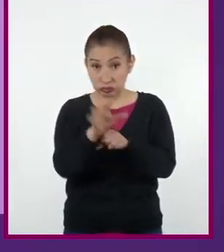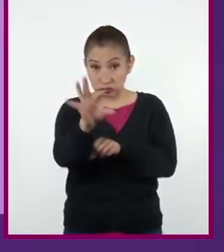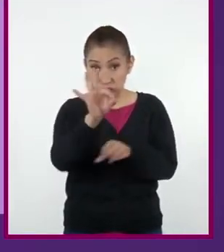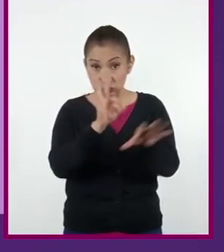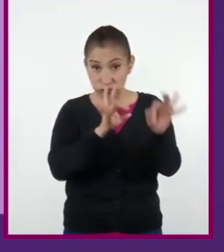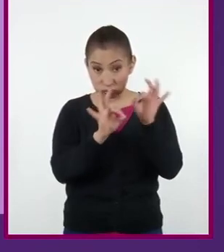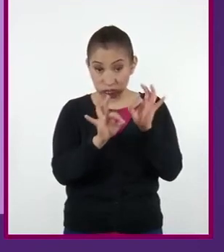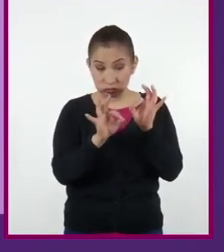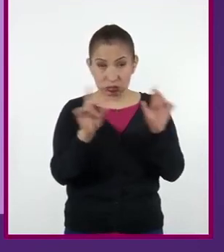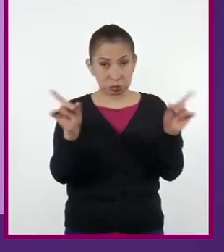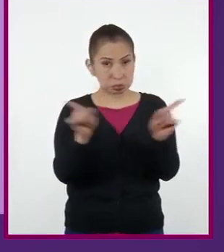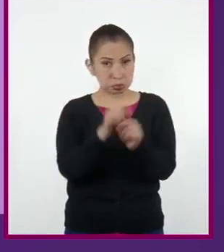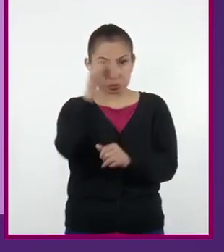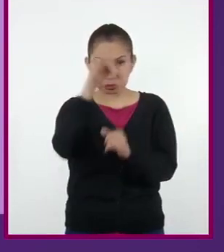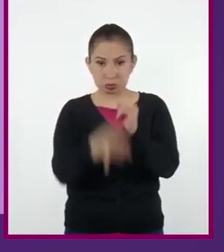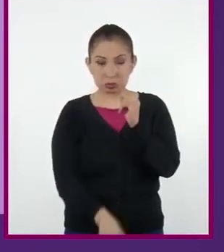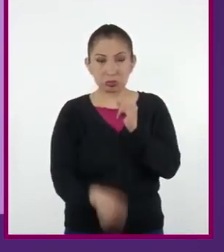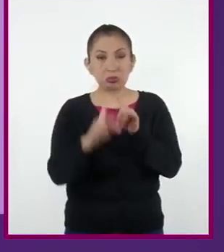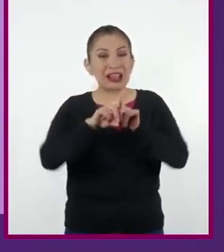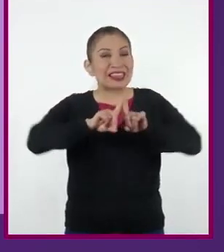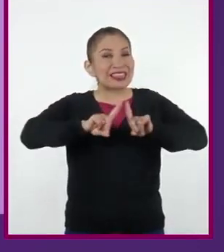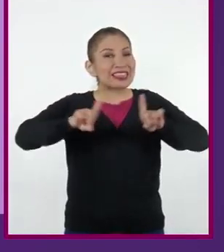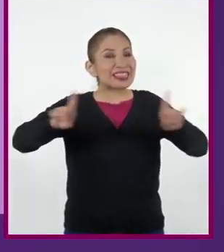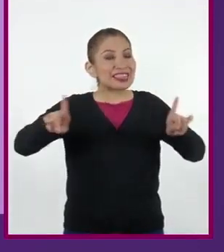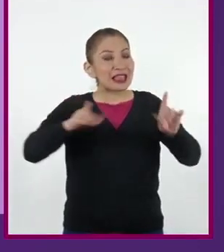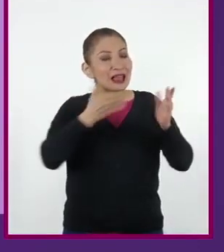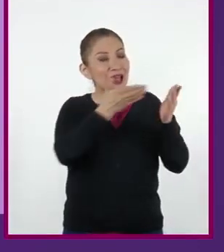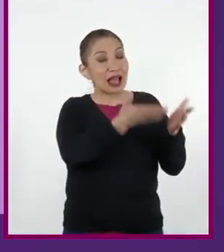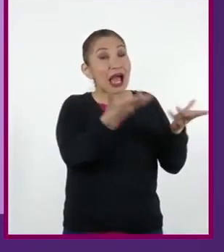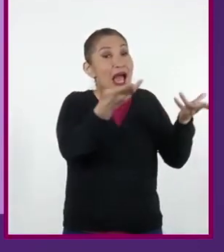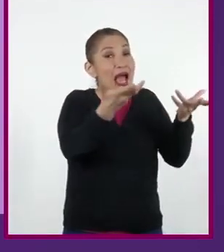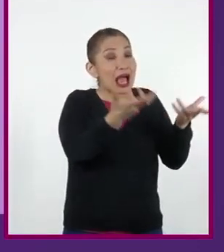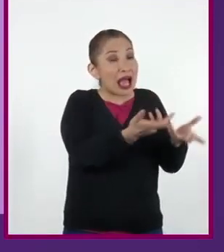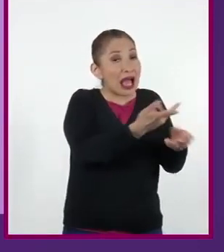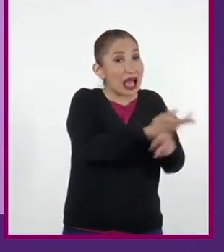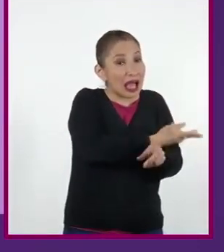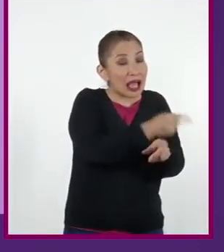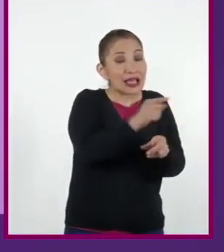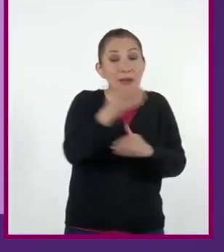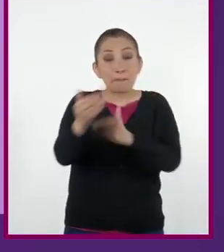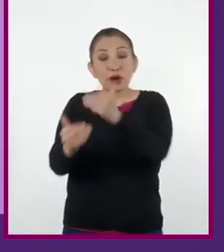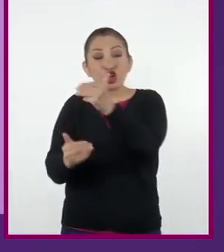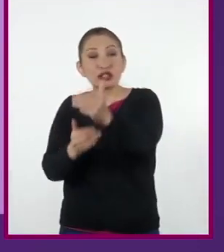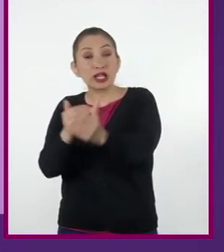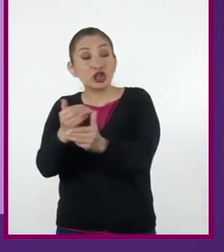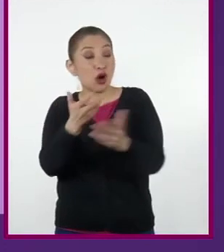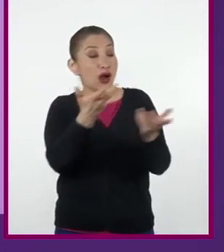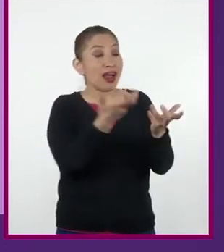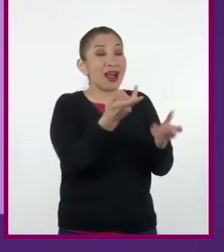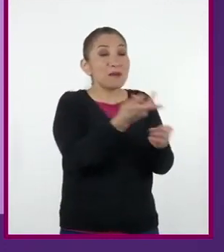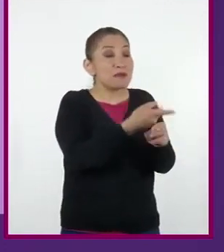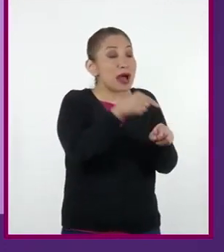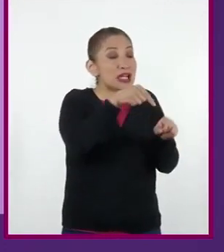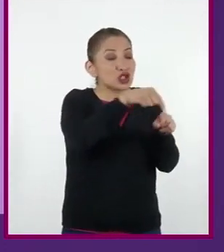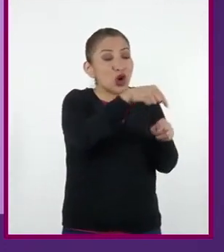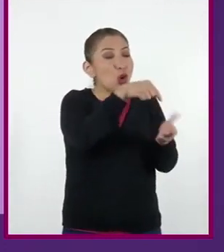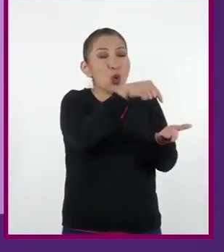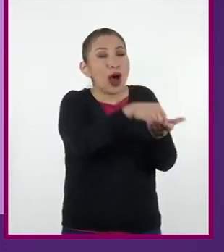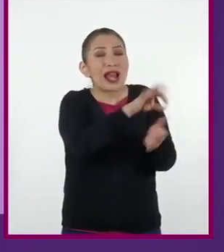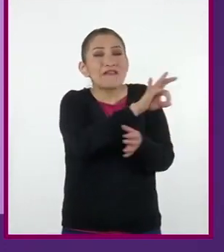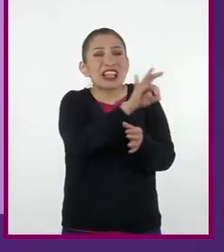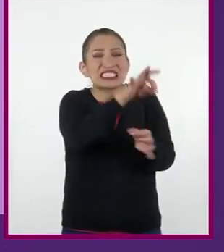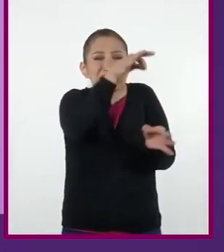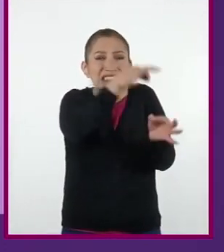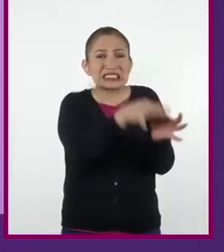identificaron? En conclusión, la diferencia entre un hecho y un proceso es que un hecho tiene un lugar y